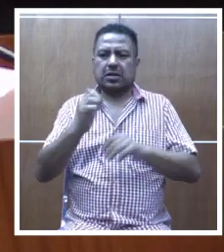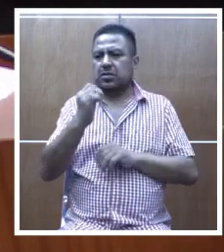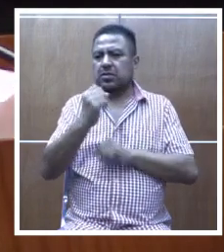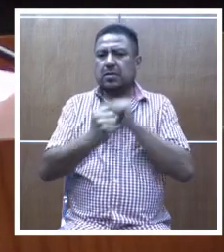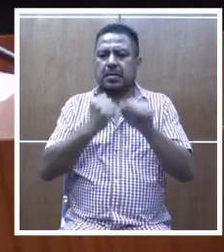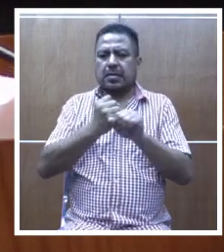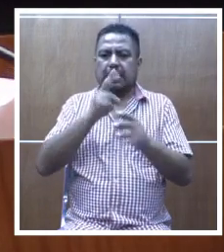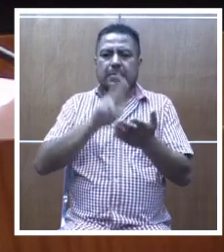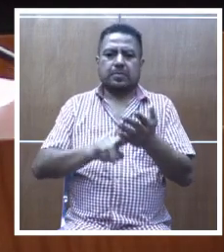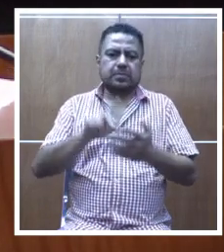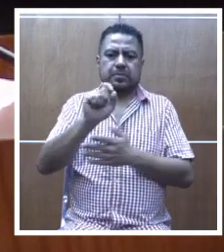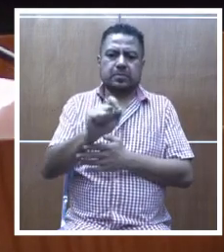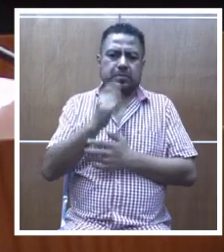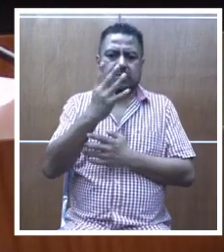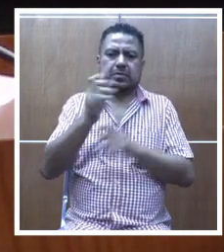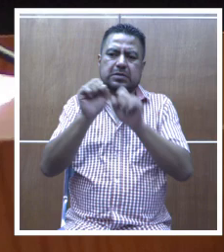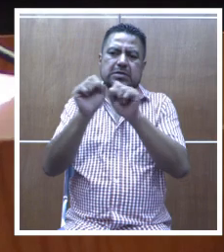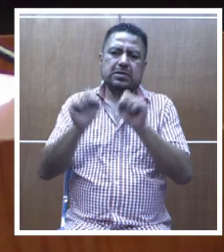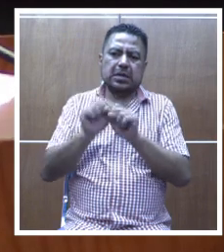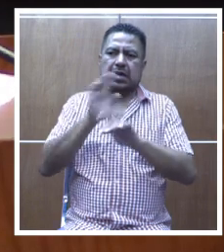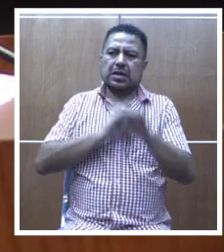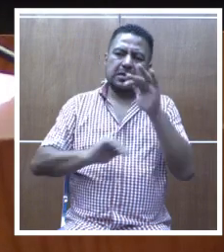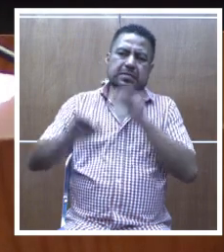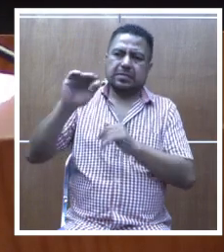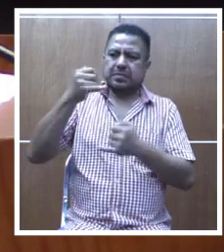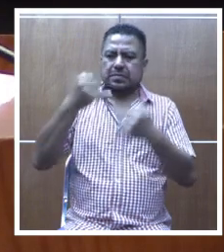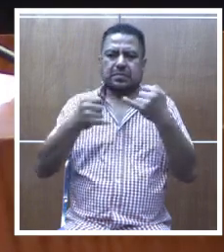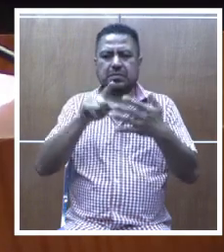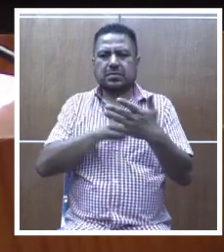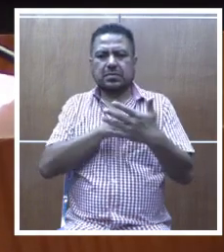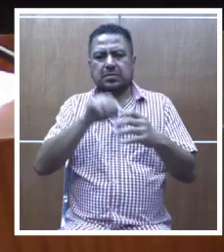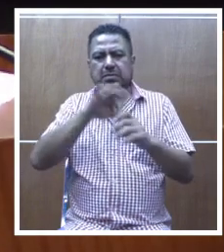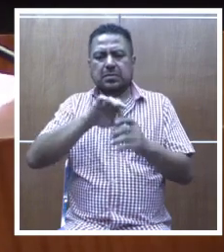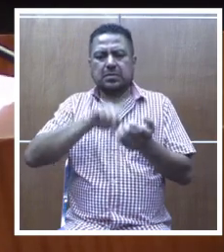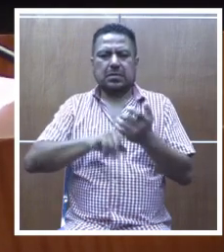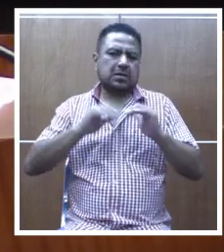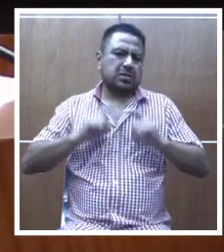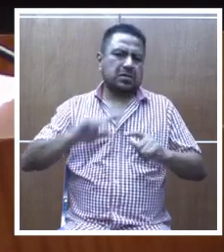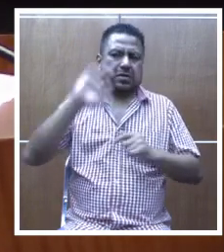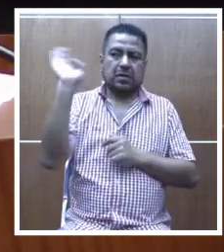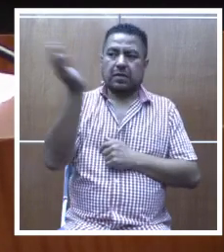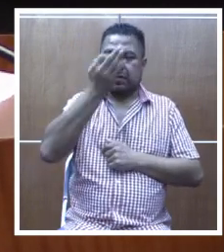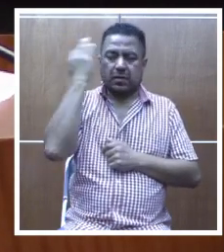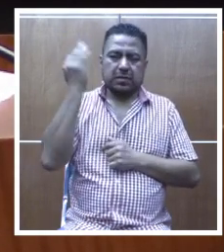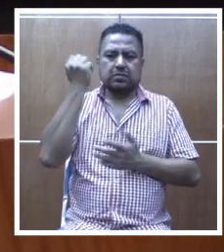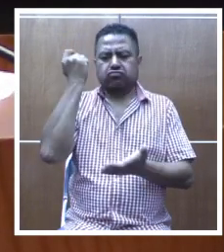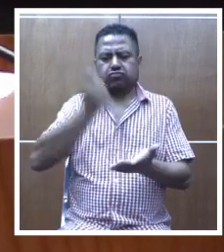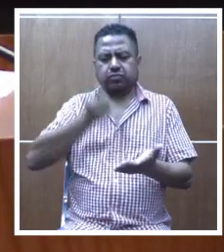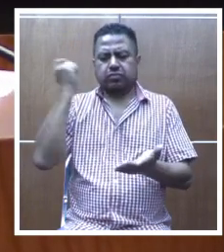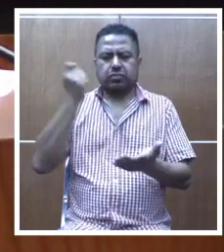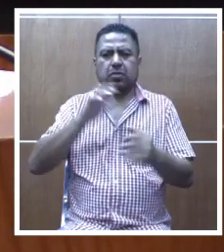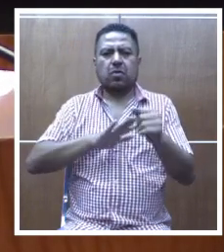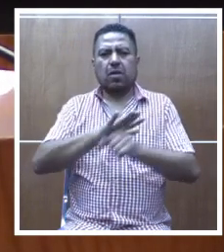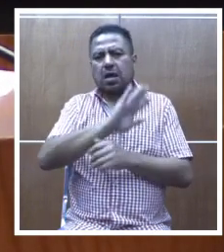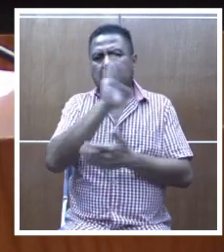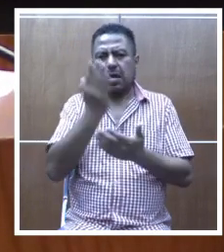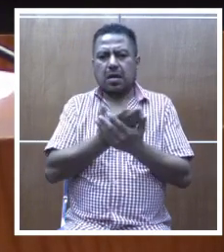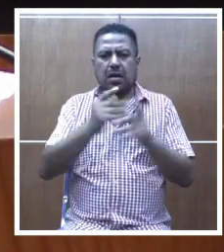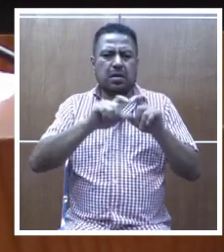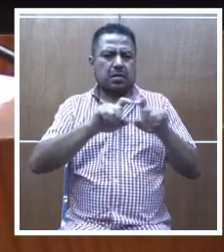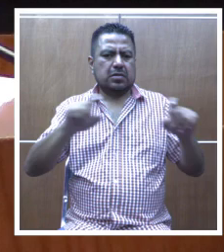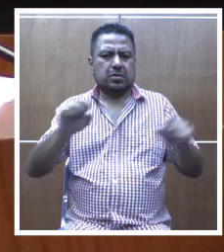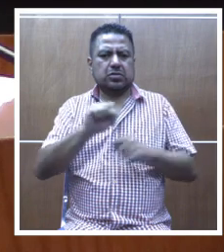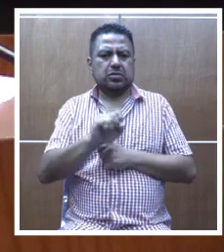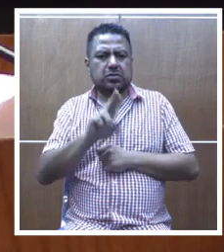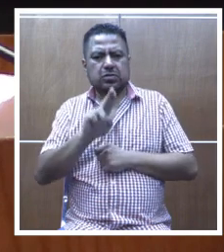del 2024, la Sala Superior del Tribunal Electoral del Poder Judicial de la Federación emitió sentencia en el expediente